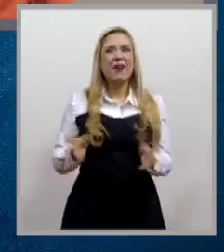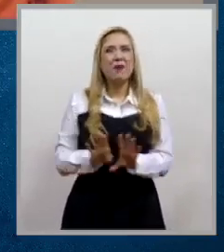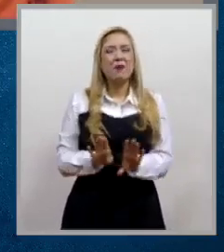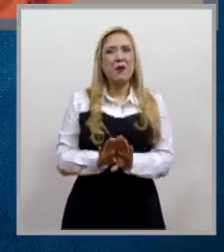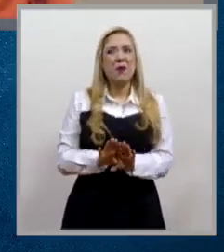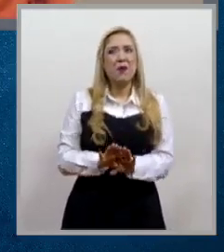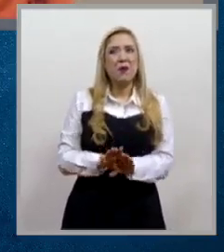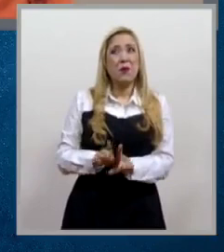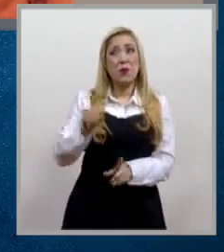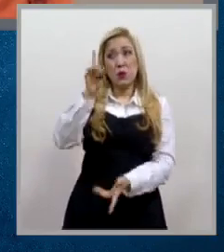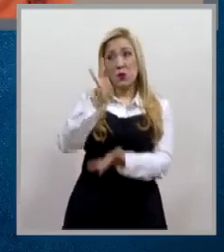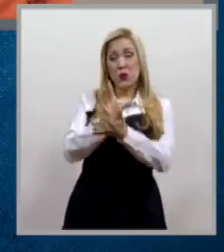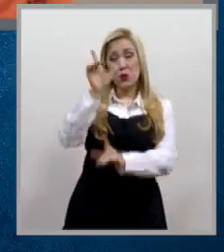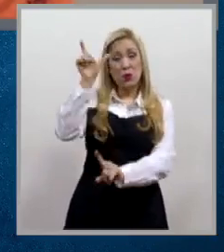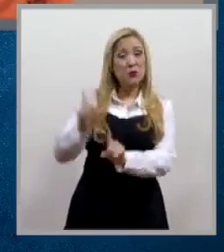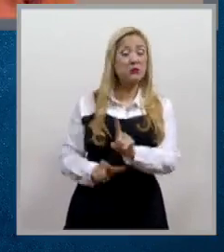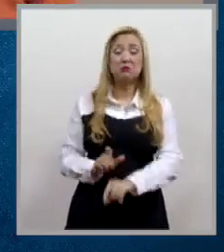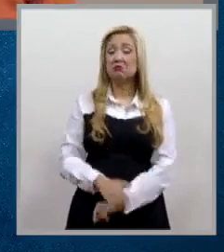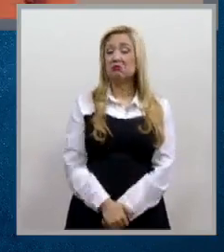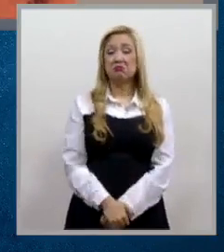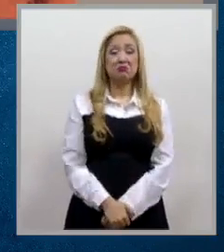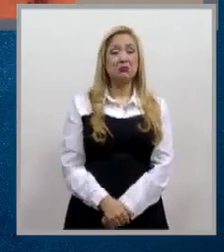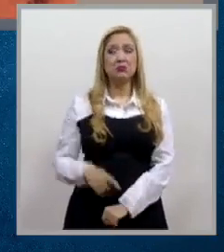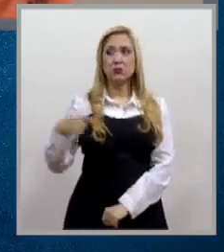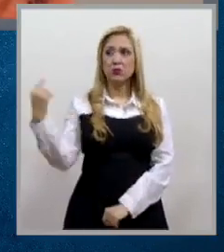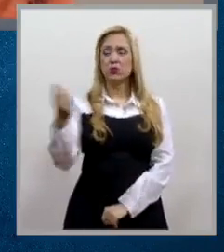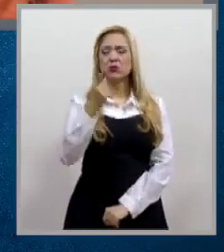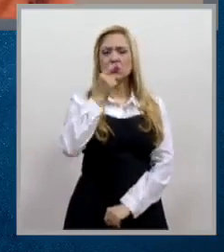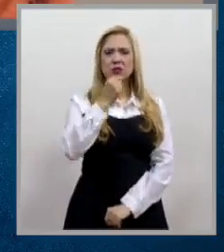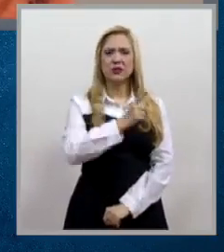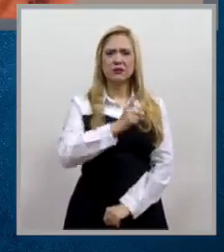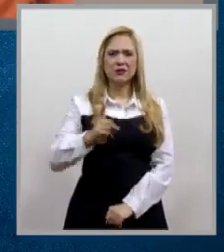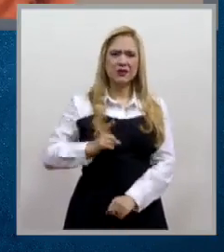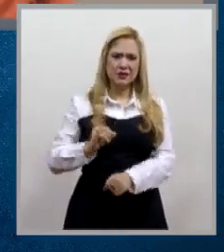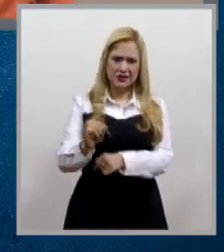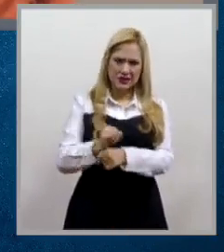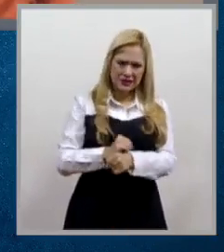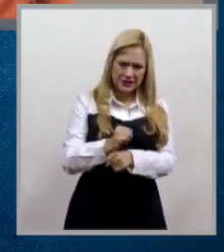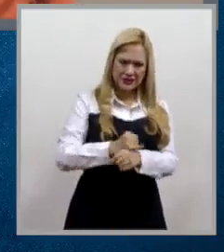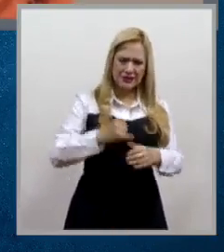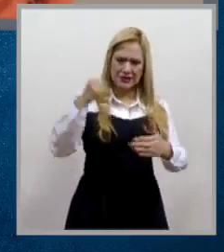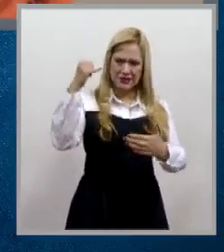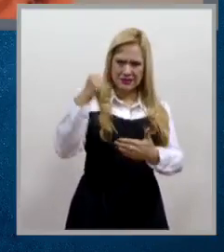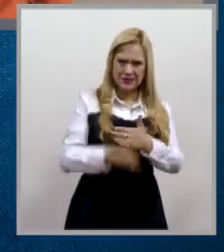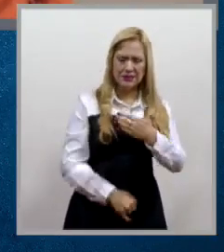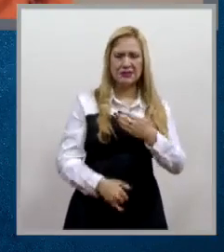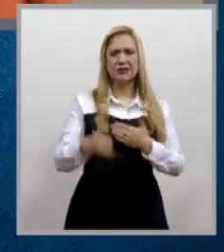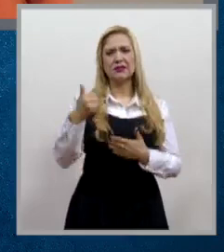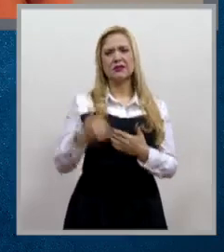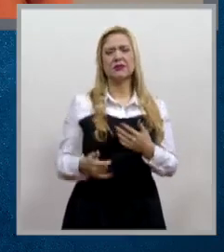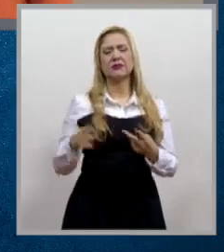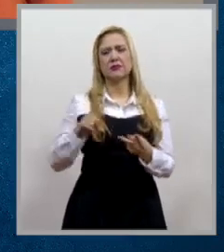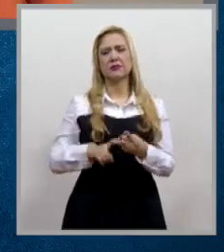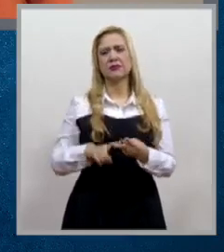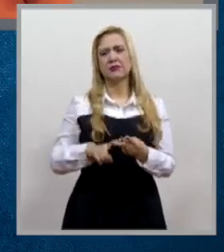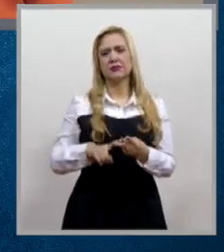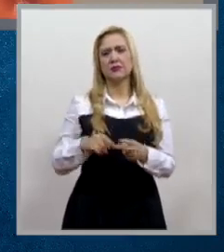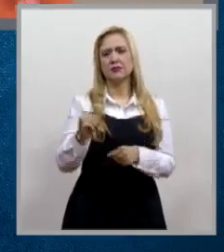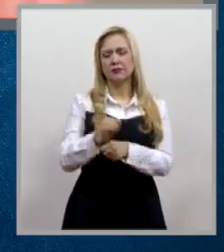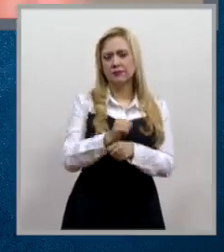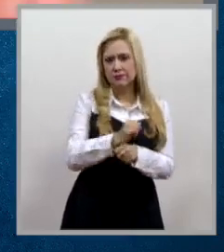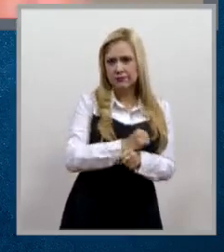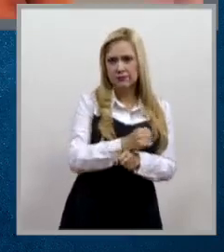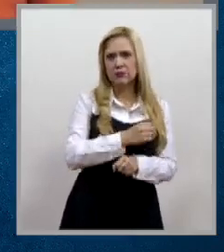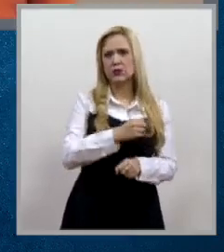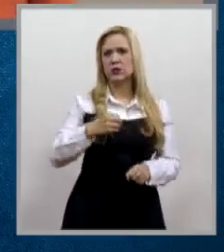todo lo que deberían de hacer las autoridades, además de lo que ya mencionaban sobre las obligaciones en materia de investigación, también las